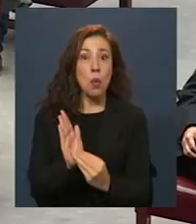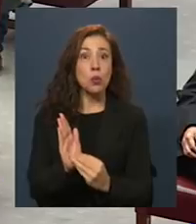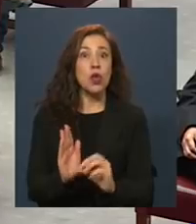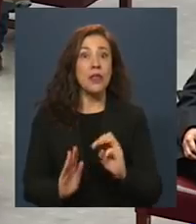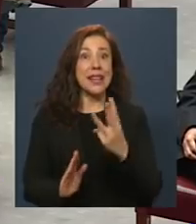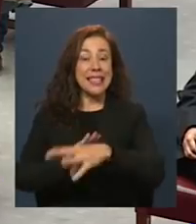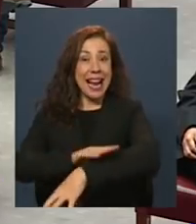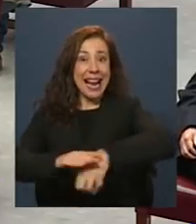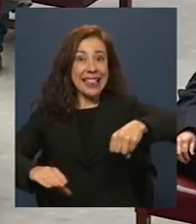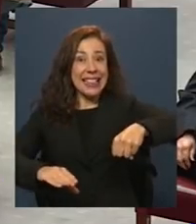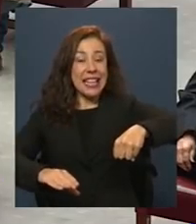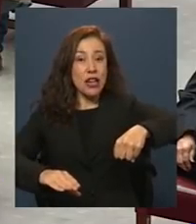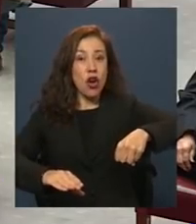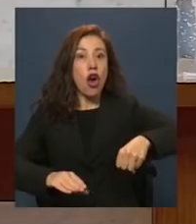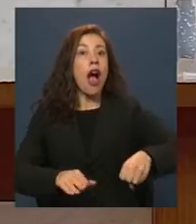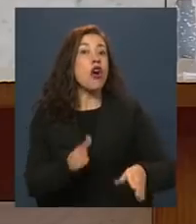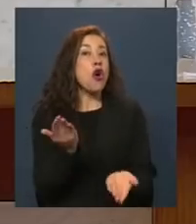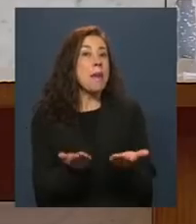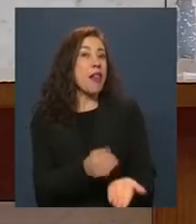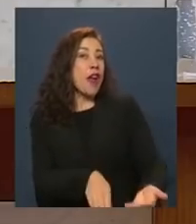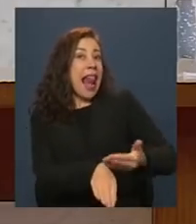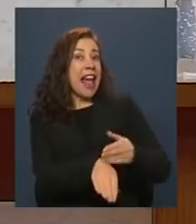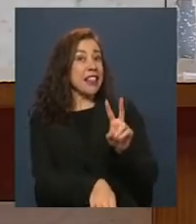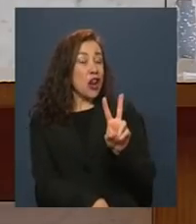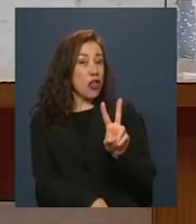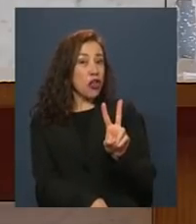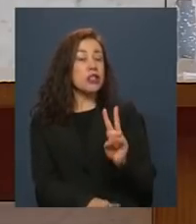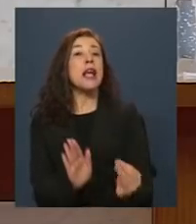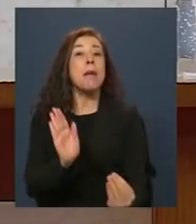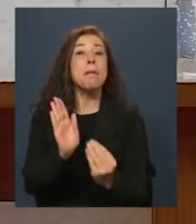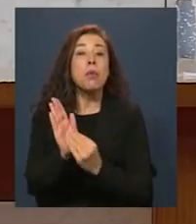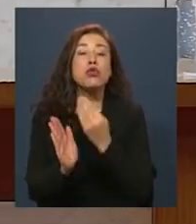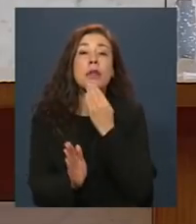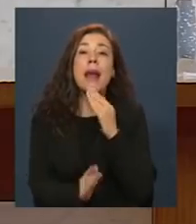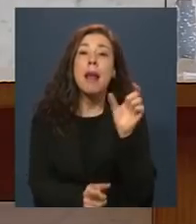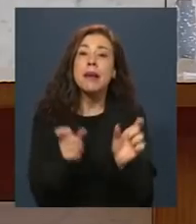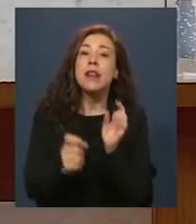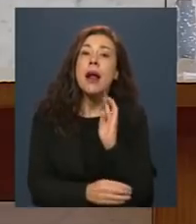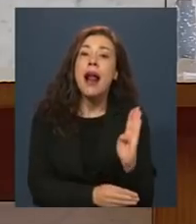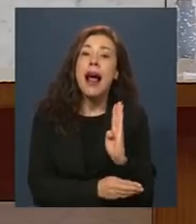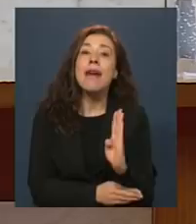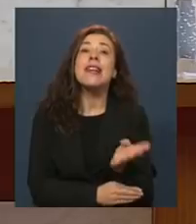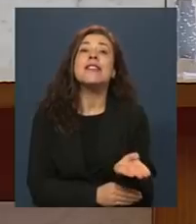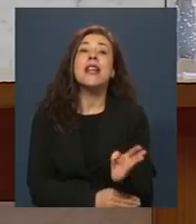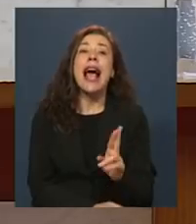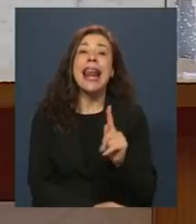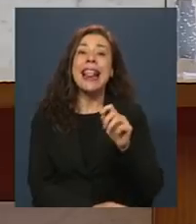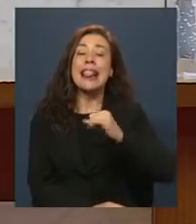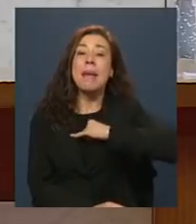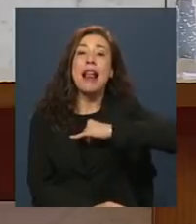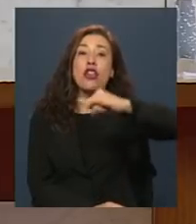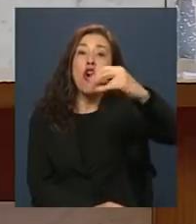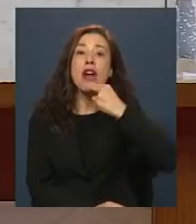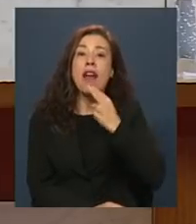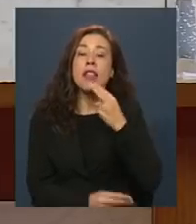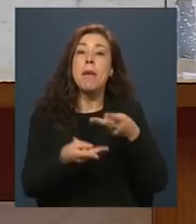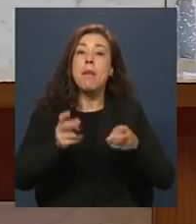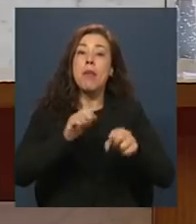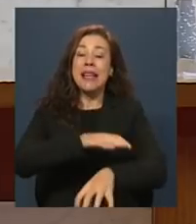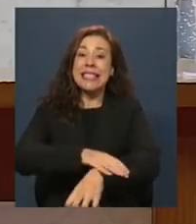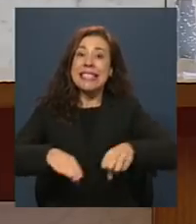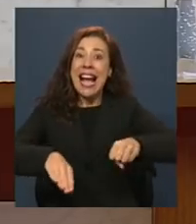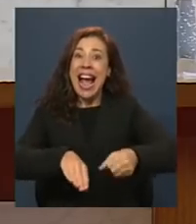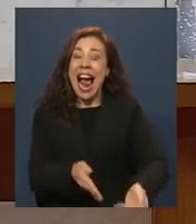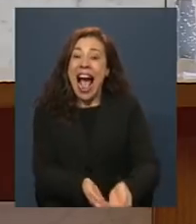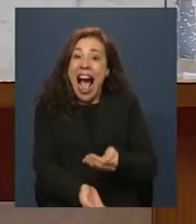retiro, en relación a las 2 anteriores, es que incluyó a los beneficiarios de rentas vitalicias, permitiéndoles un adelanto de las